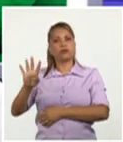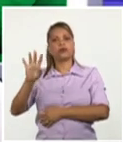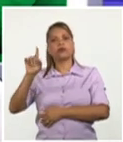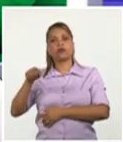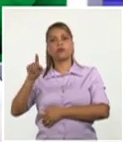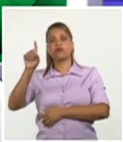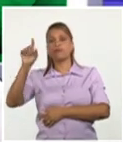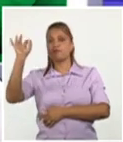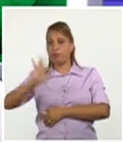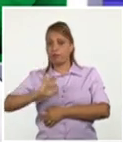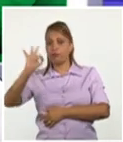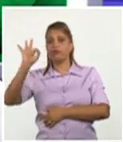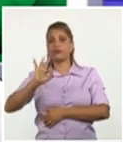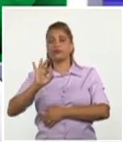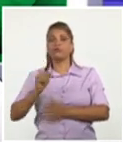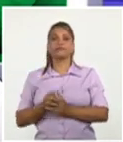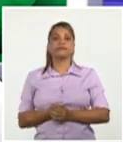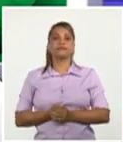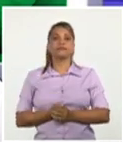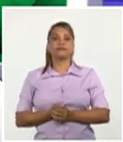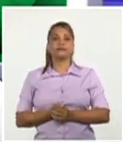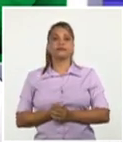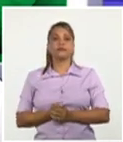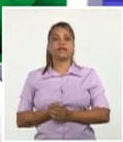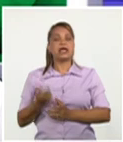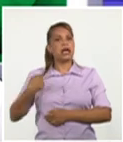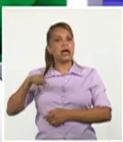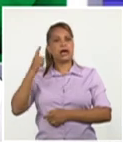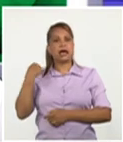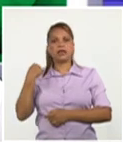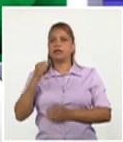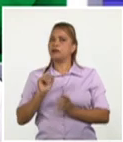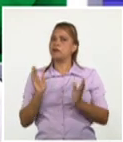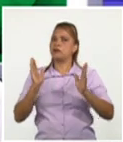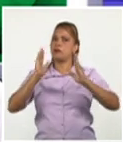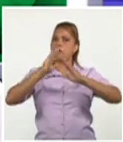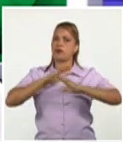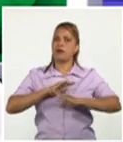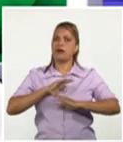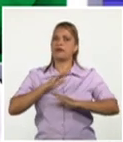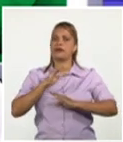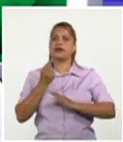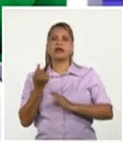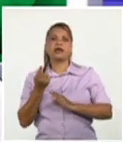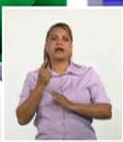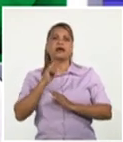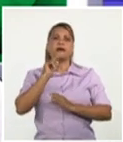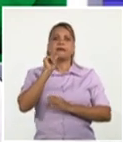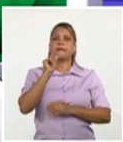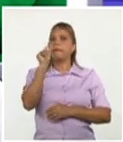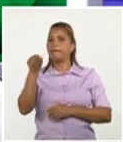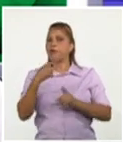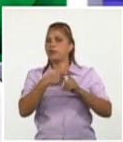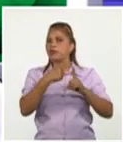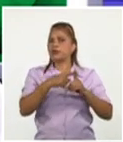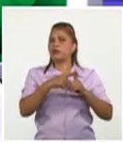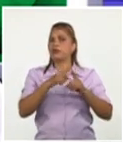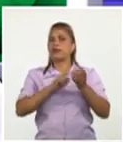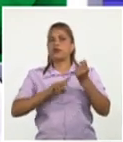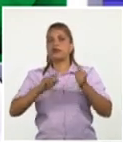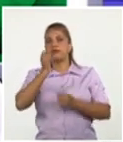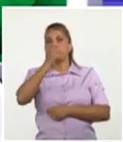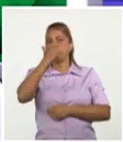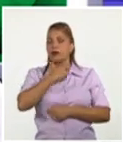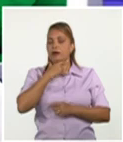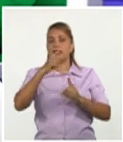94,1%. No se reportaron en el día de ayer casos ni en Ciego de Ávila, ni en Las Tunas, ni en